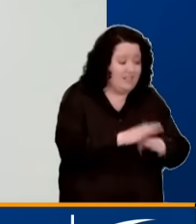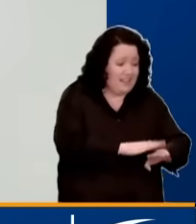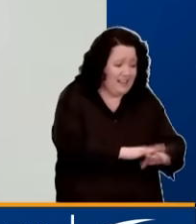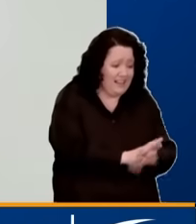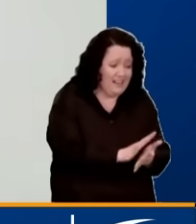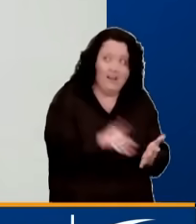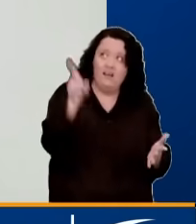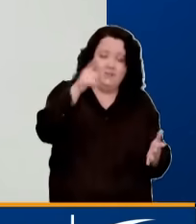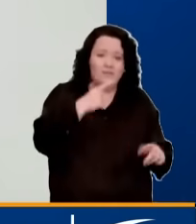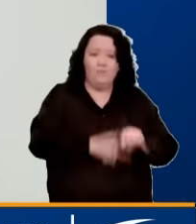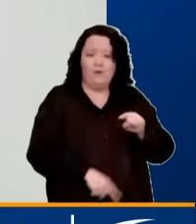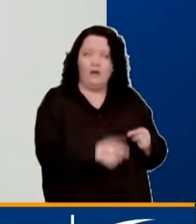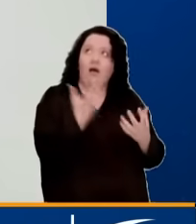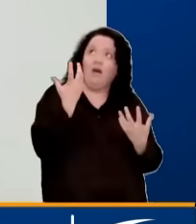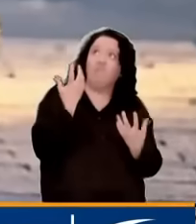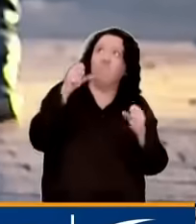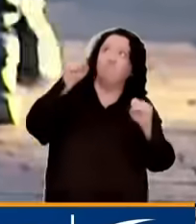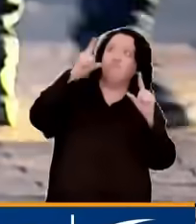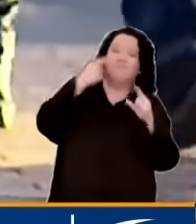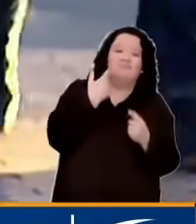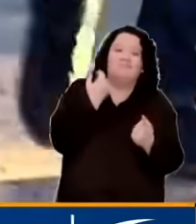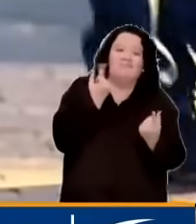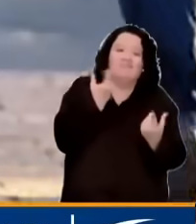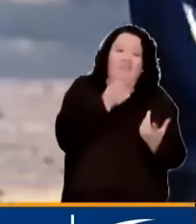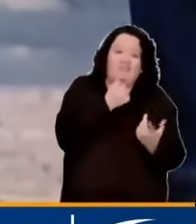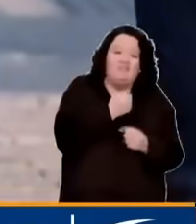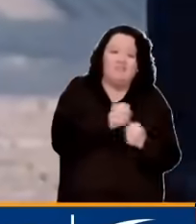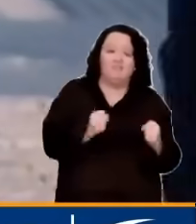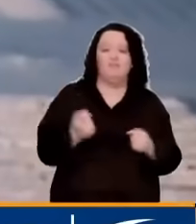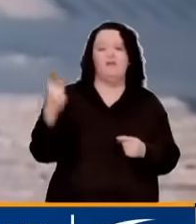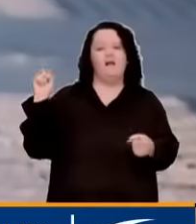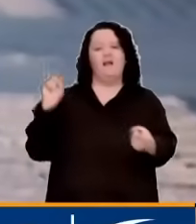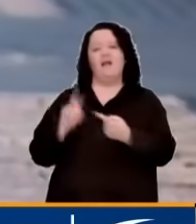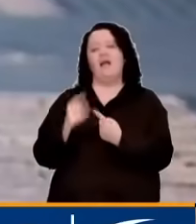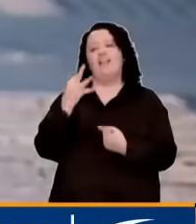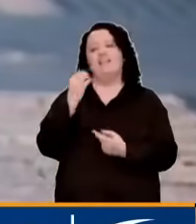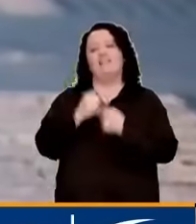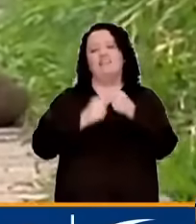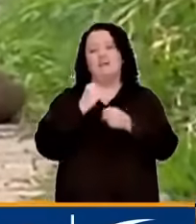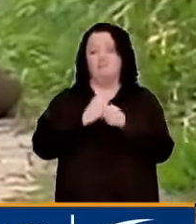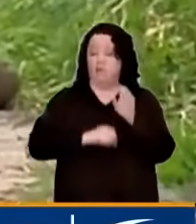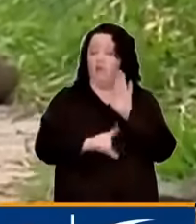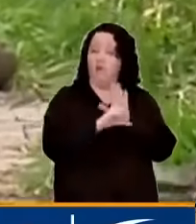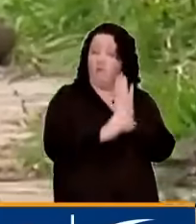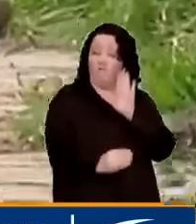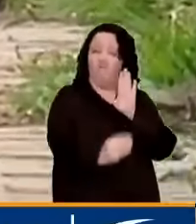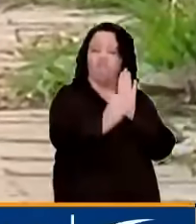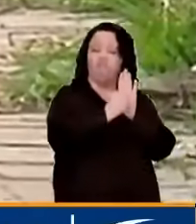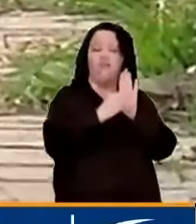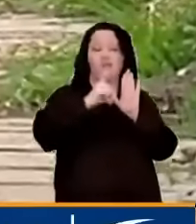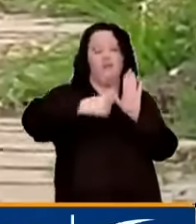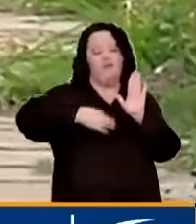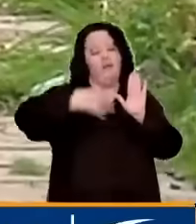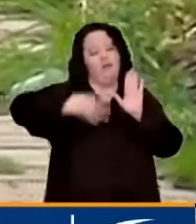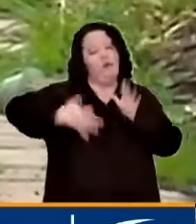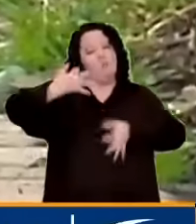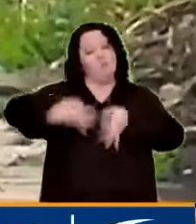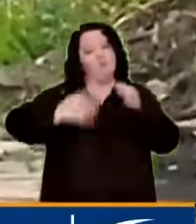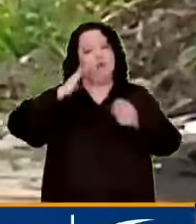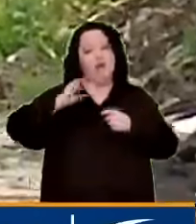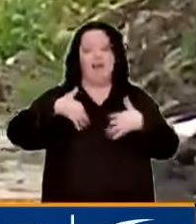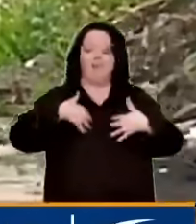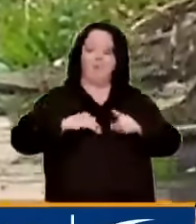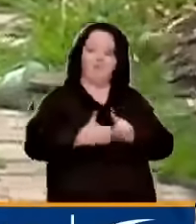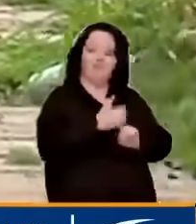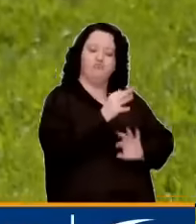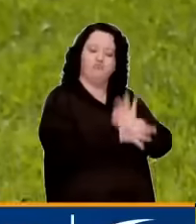es lo que está pasando para que ellos se tranquilicen. Hace más de 30 años, Colombia incorporó en su marco legal la necesidad ética y jurídica de salvaguardar a los